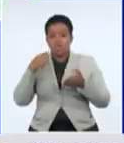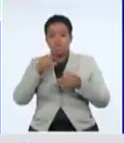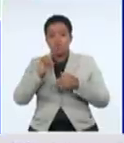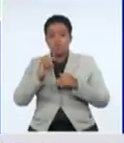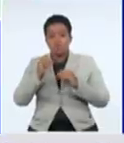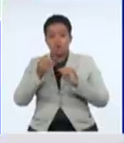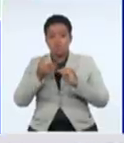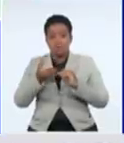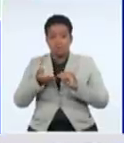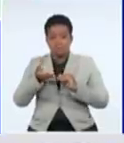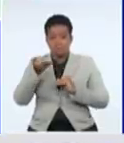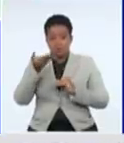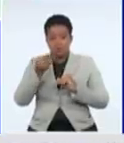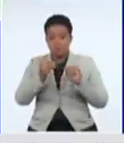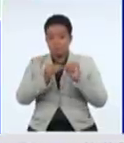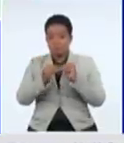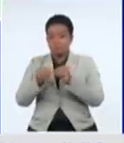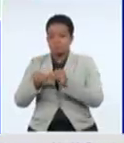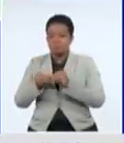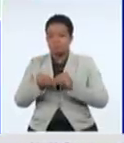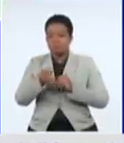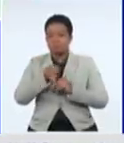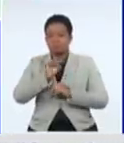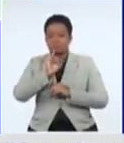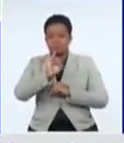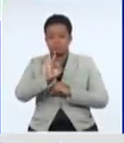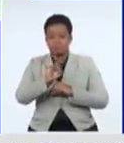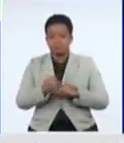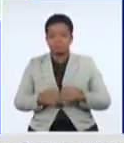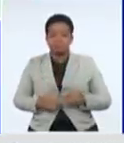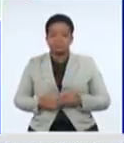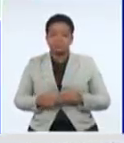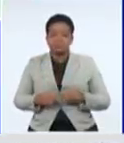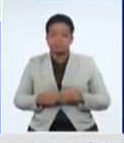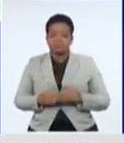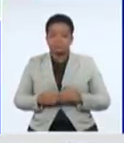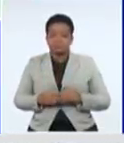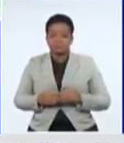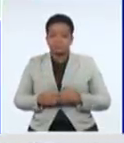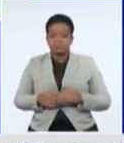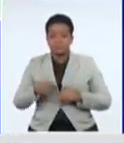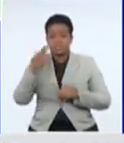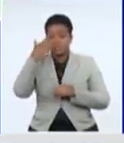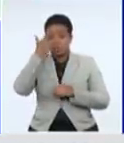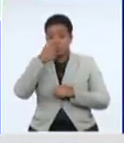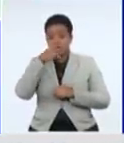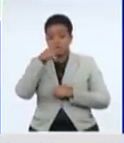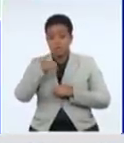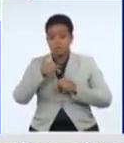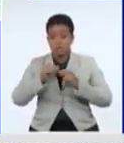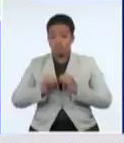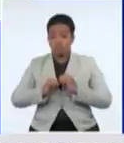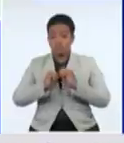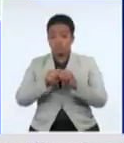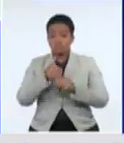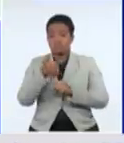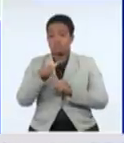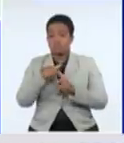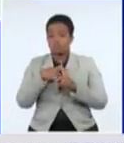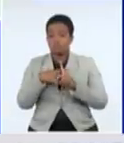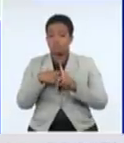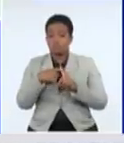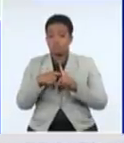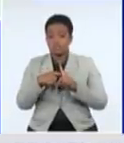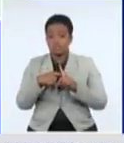anterior y con una transmisión en 7 de sus 10 municipios. Ciego de Ávila hoy reporta 10 casos positivos,